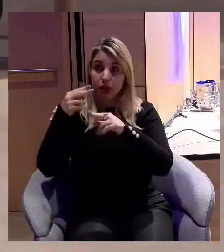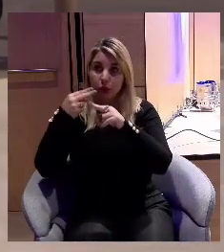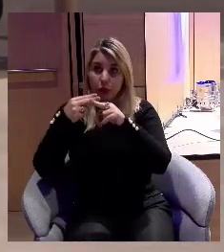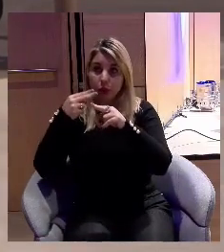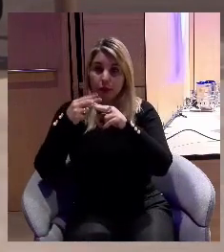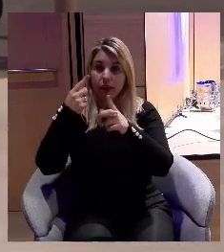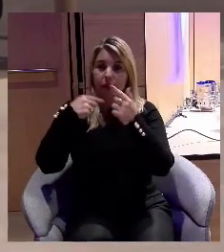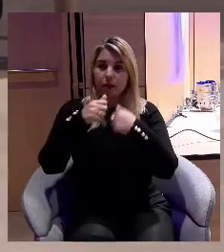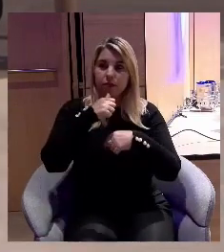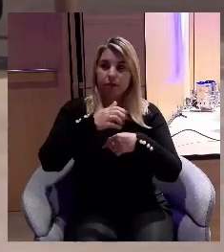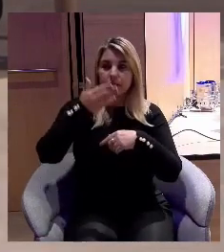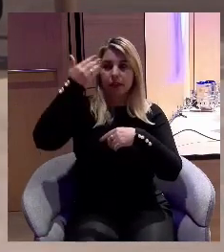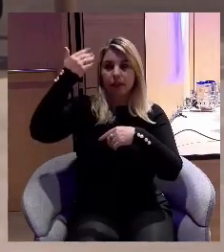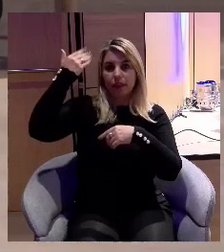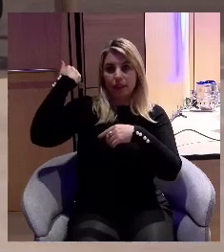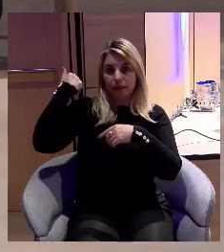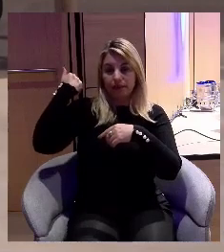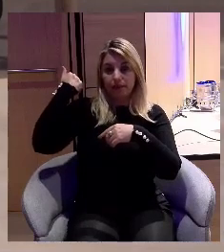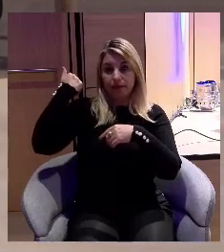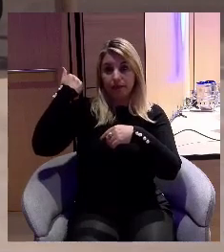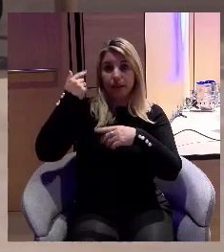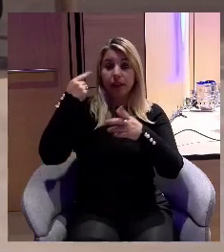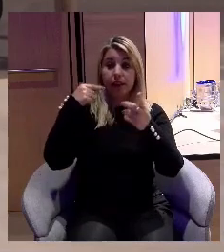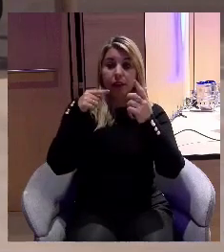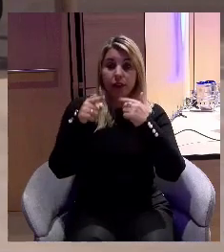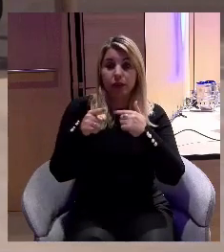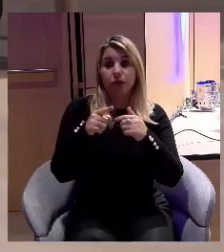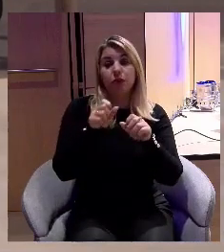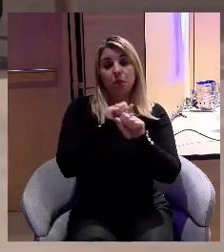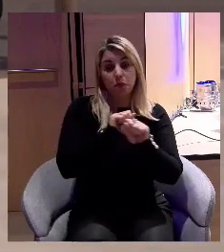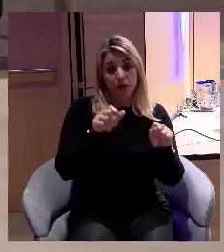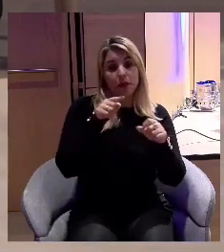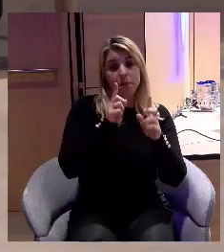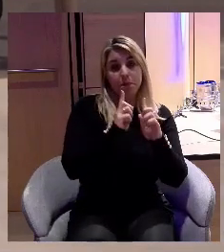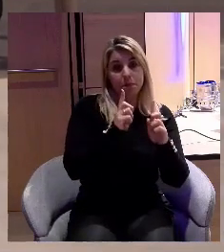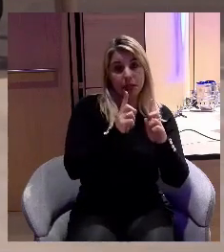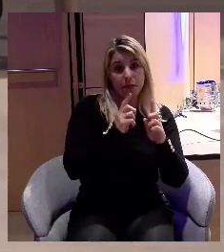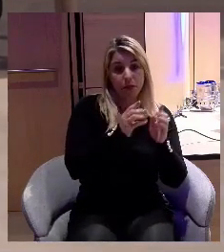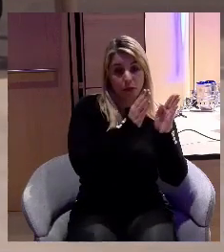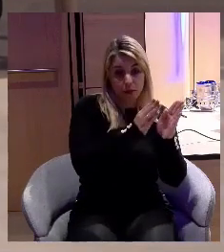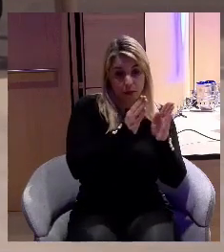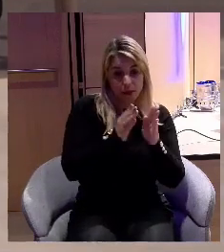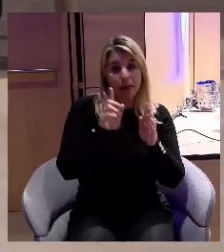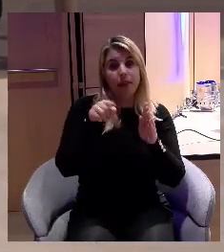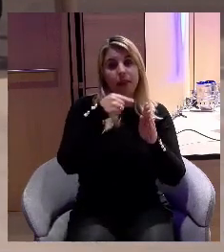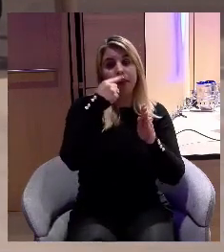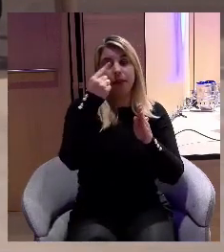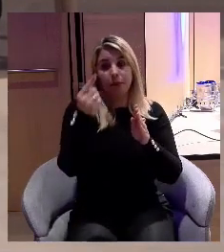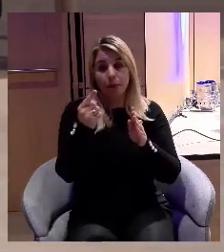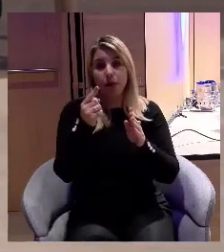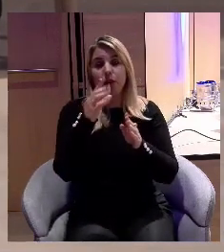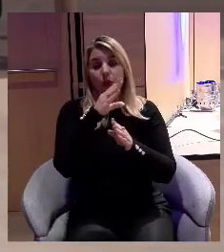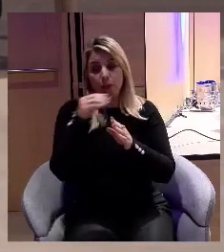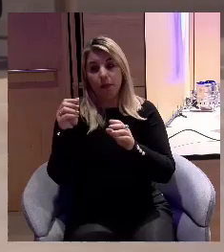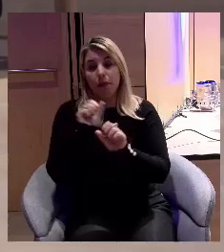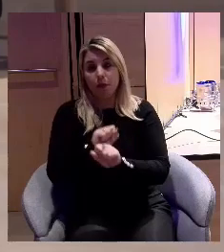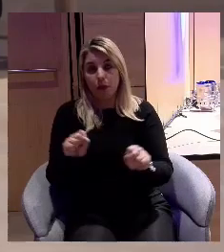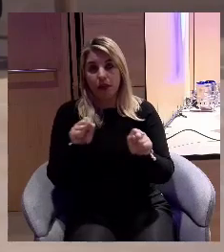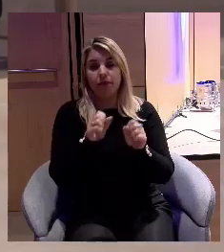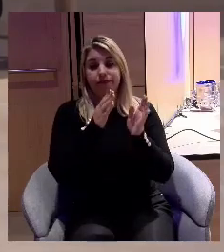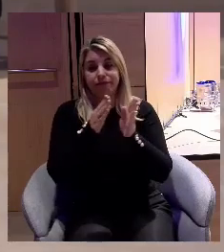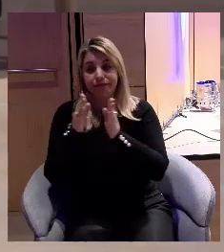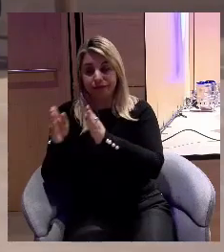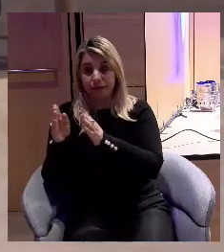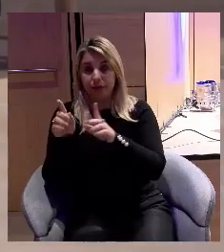ese tipo de decisiones que vamos tomando son completamente replicables. Y como decía un amigo que le gustaba tomar, que no está